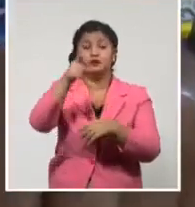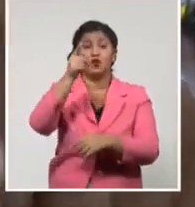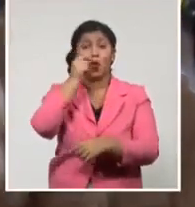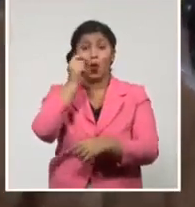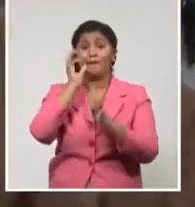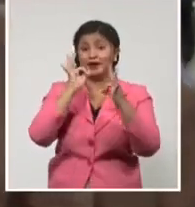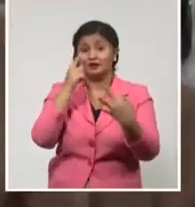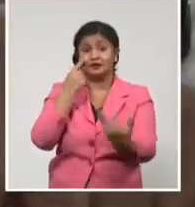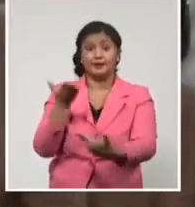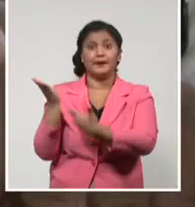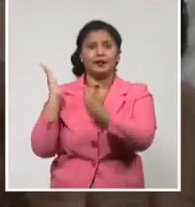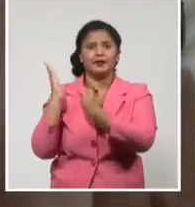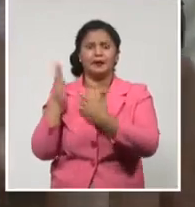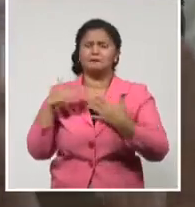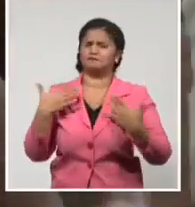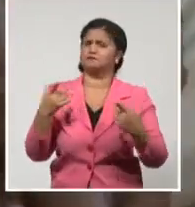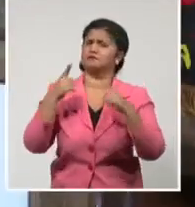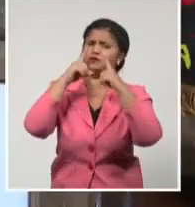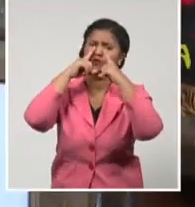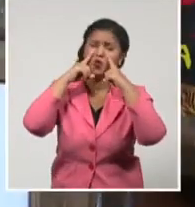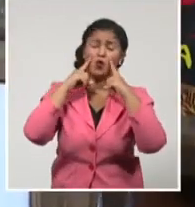no se pudo aguantar